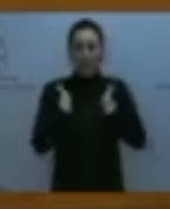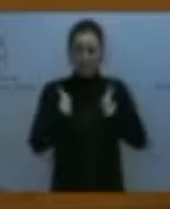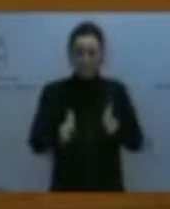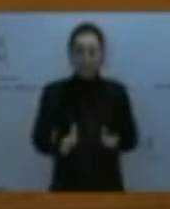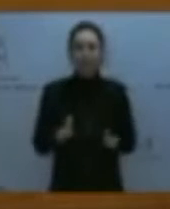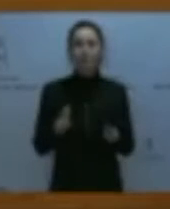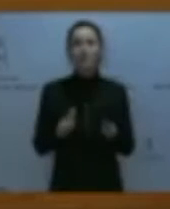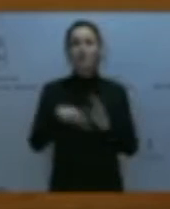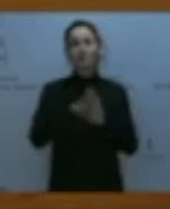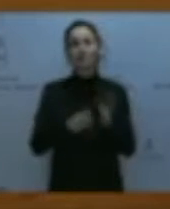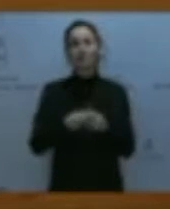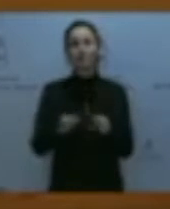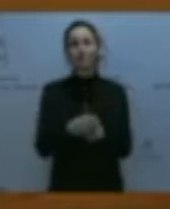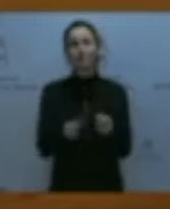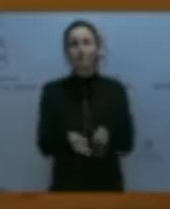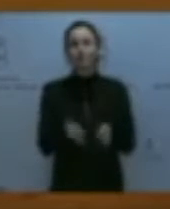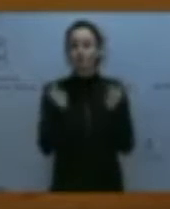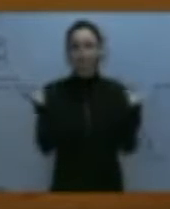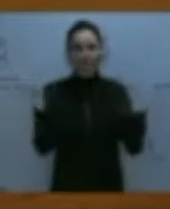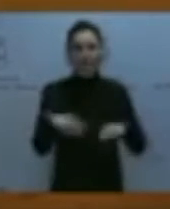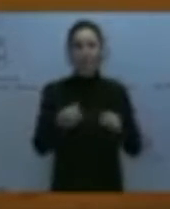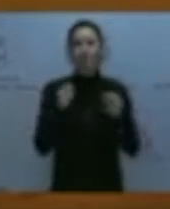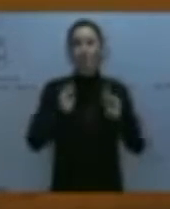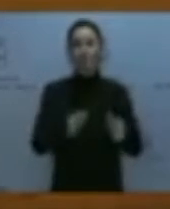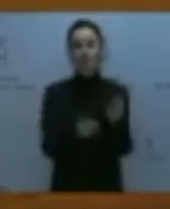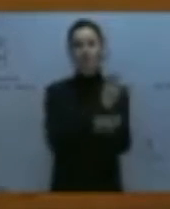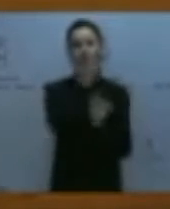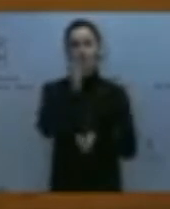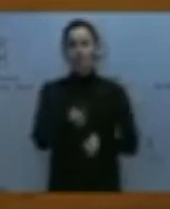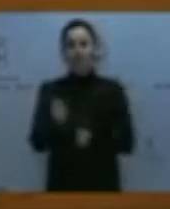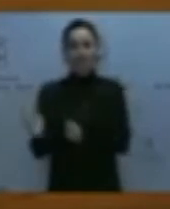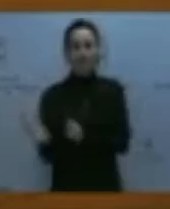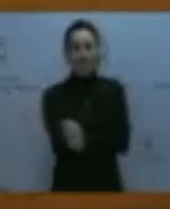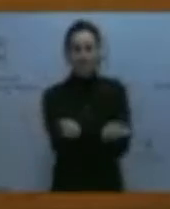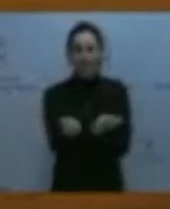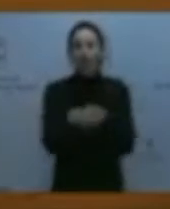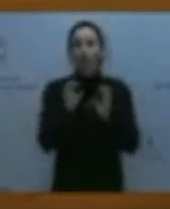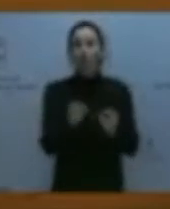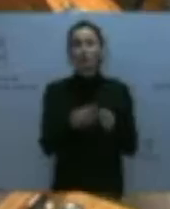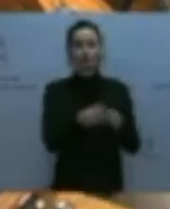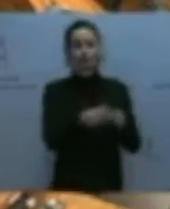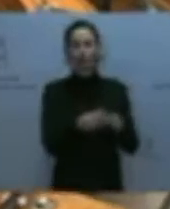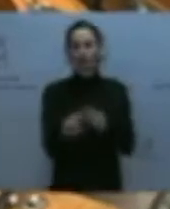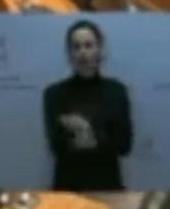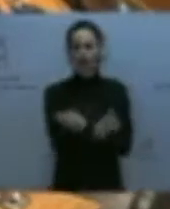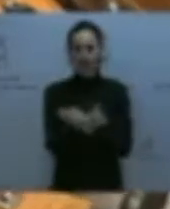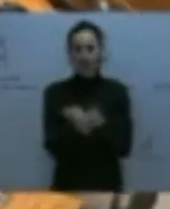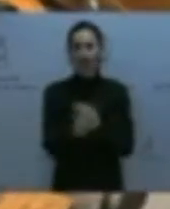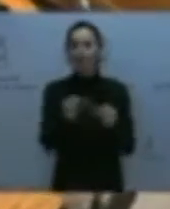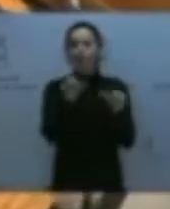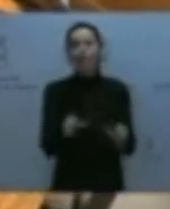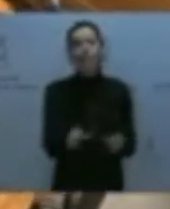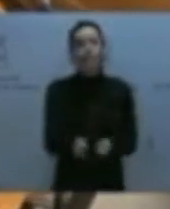condiciones democráticas. Luego están las diferentes asociaciones de pescadores, por embarcaciones, artes de pesca,